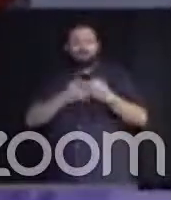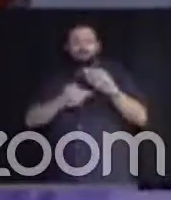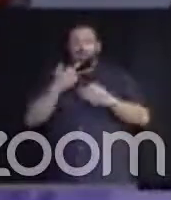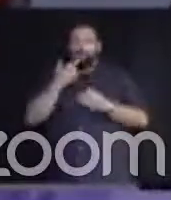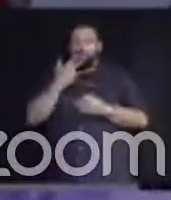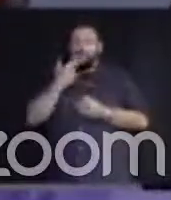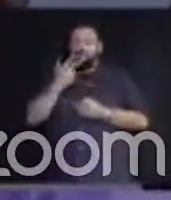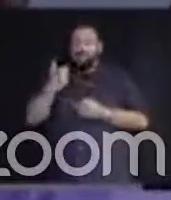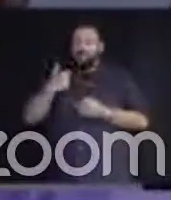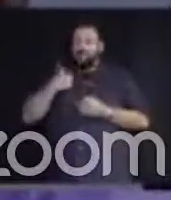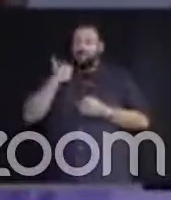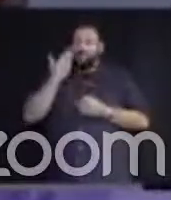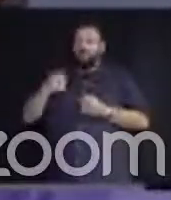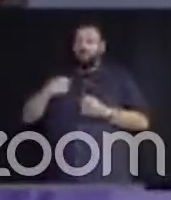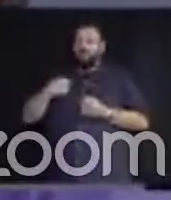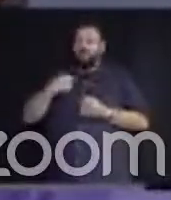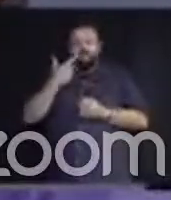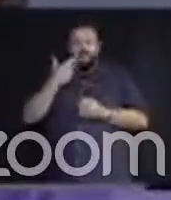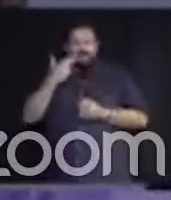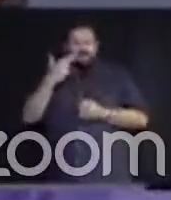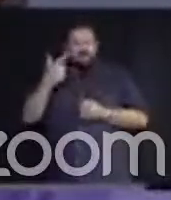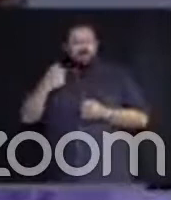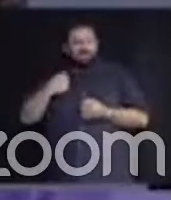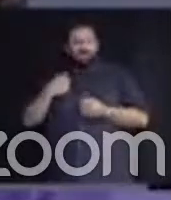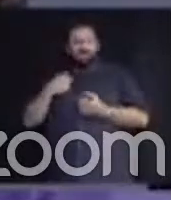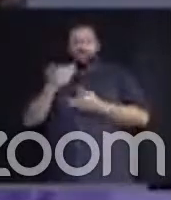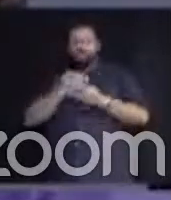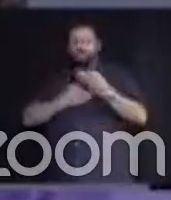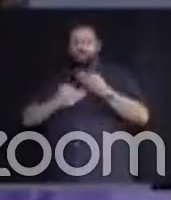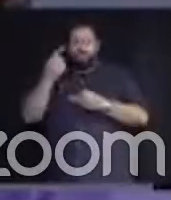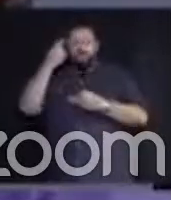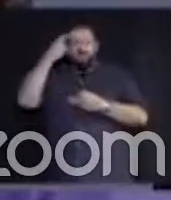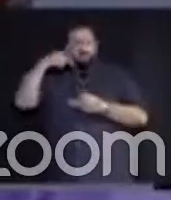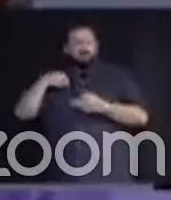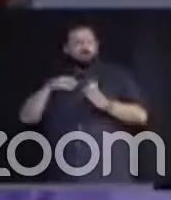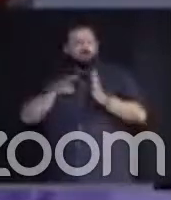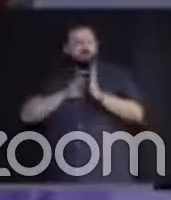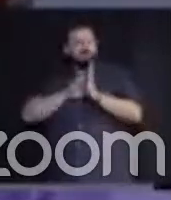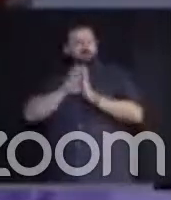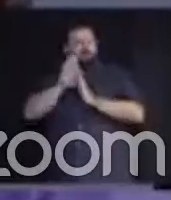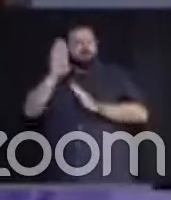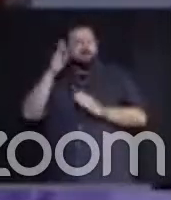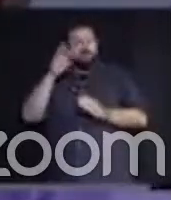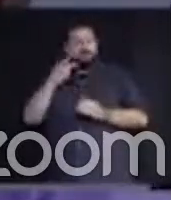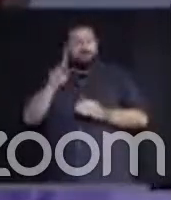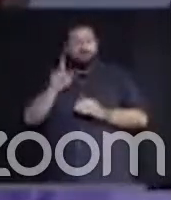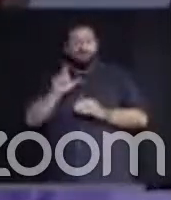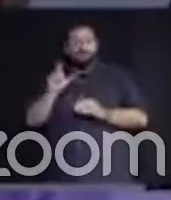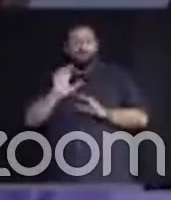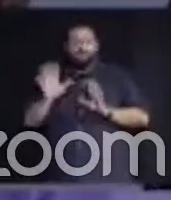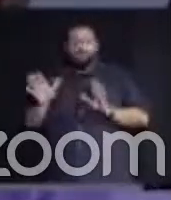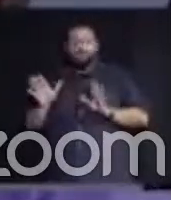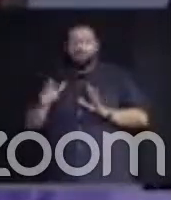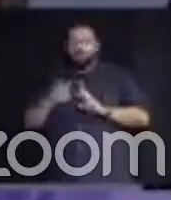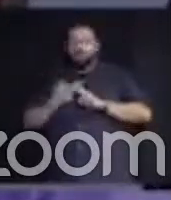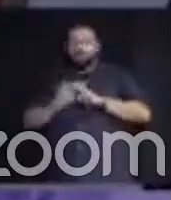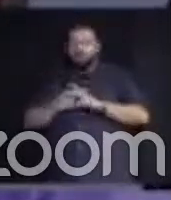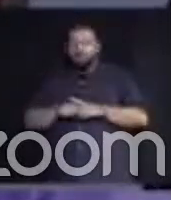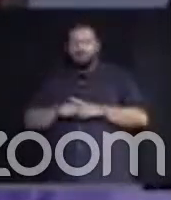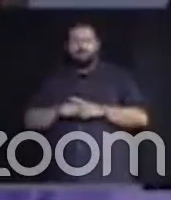en mejorarme yo y mejorarme y entregarme a crecer. Pero cuando